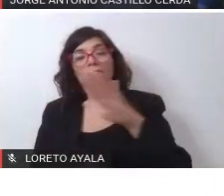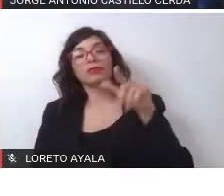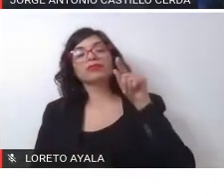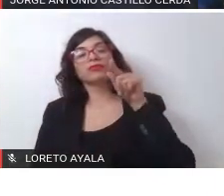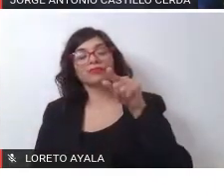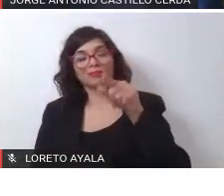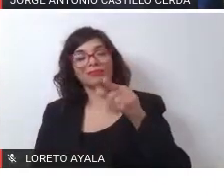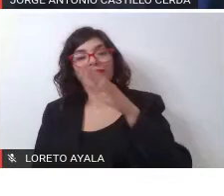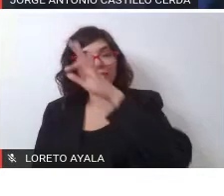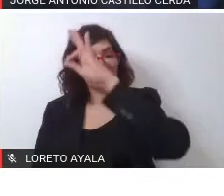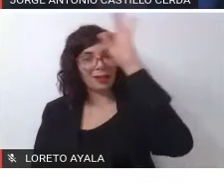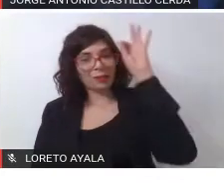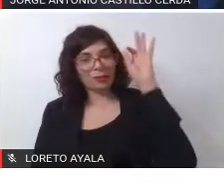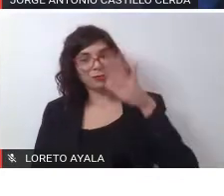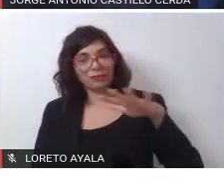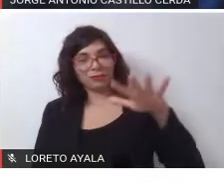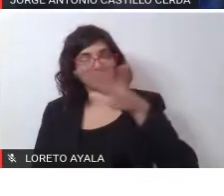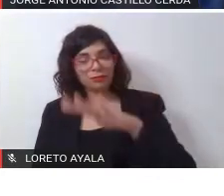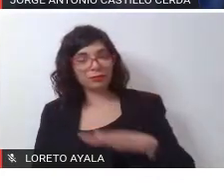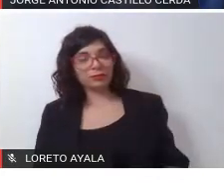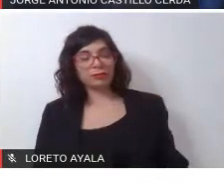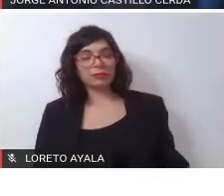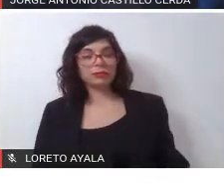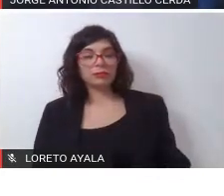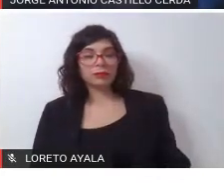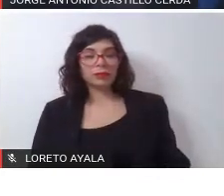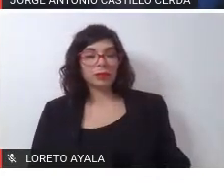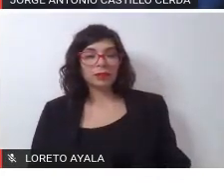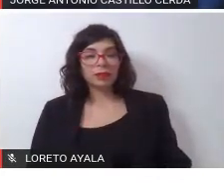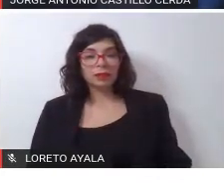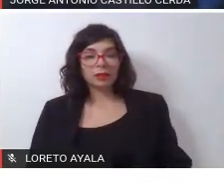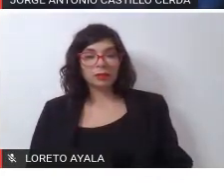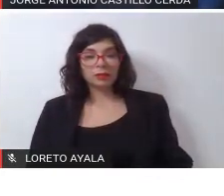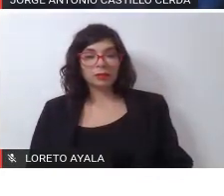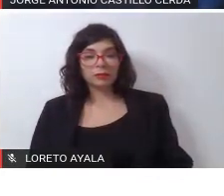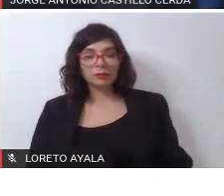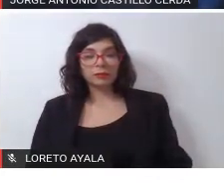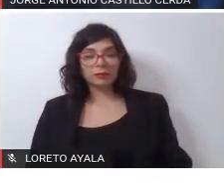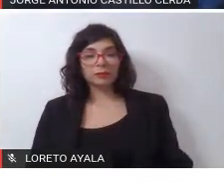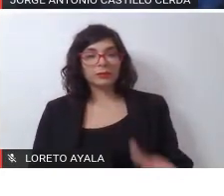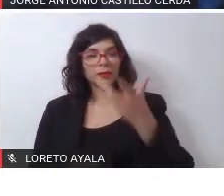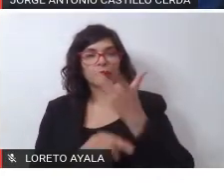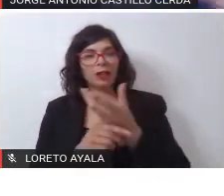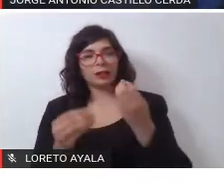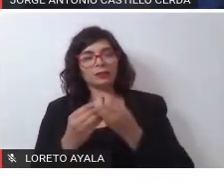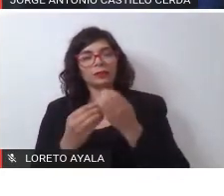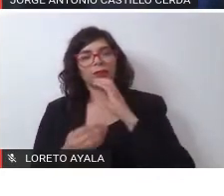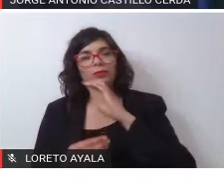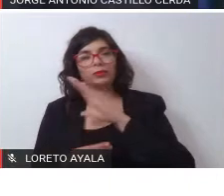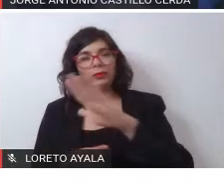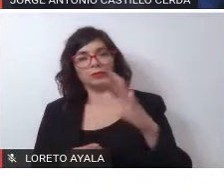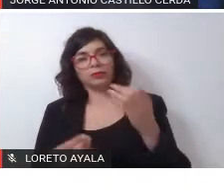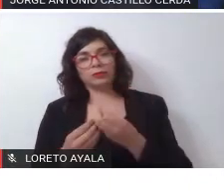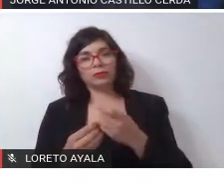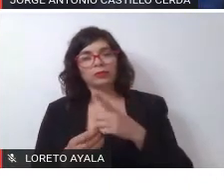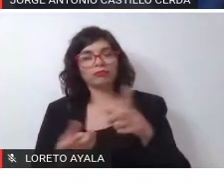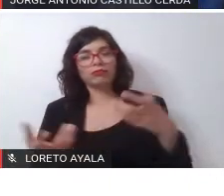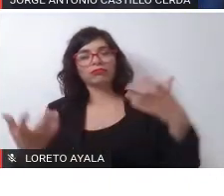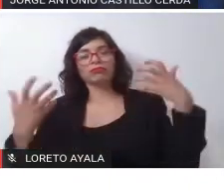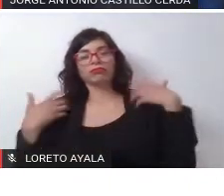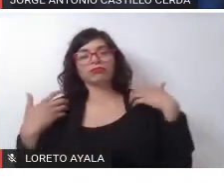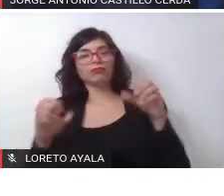se justifica esta cantidad de escuelas multigrado que se hacen cargo de